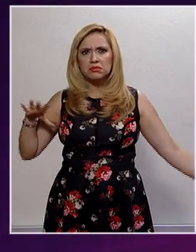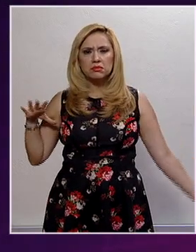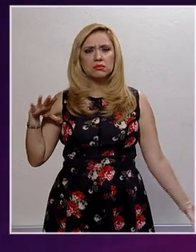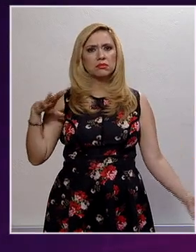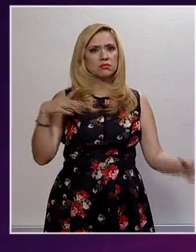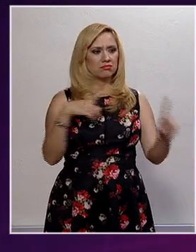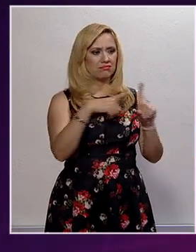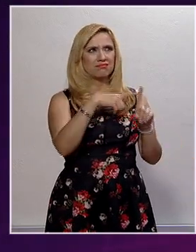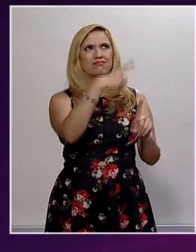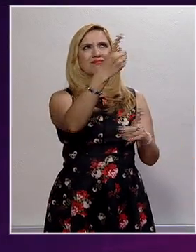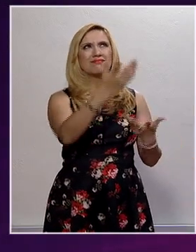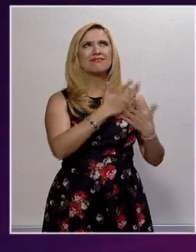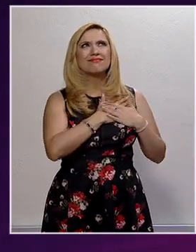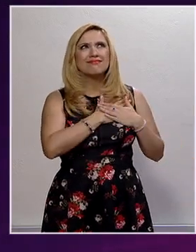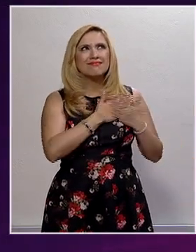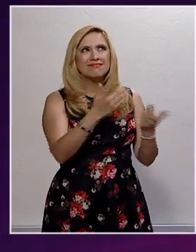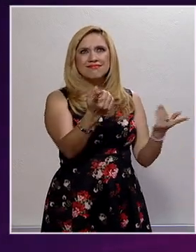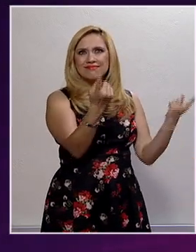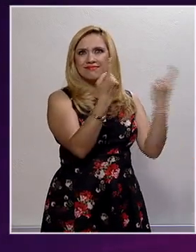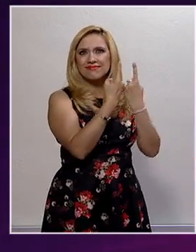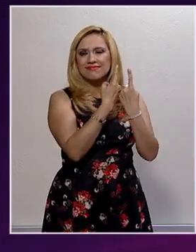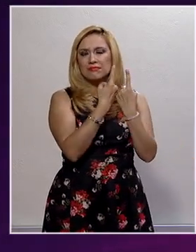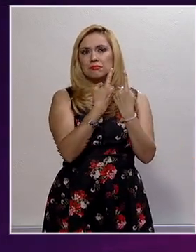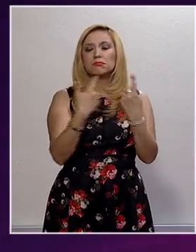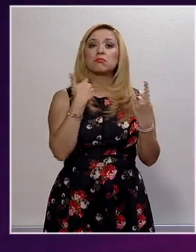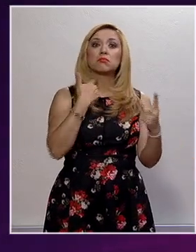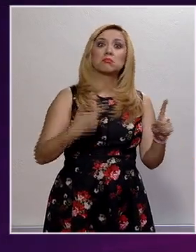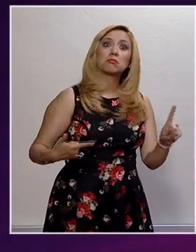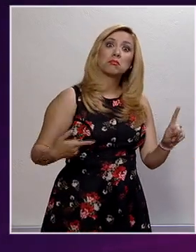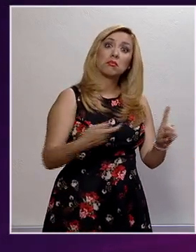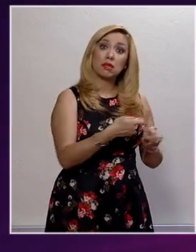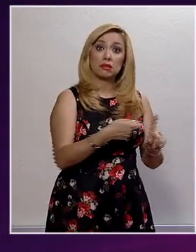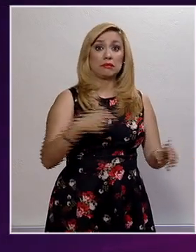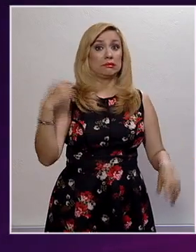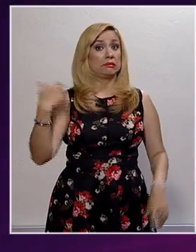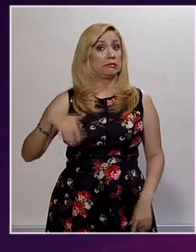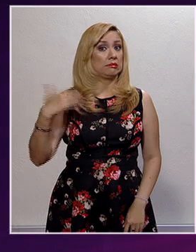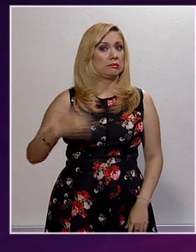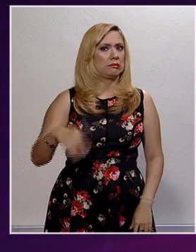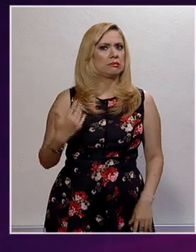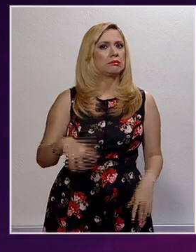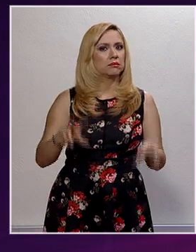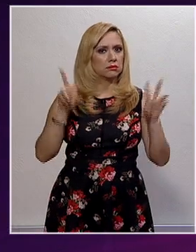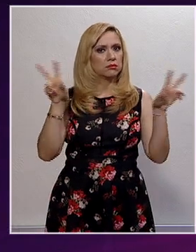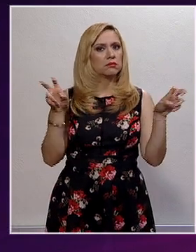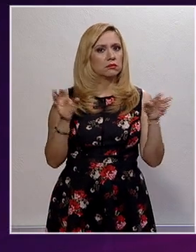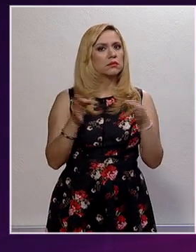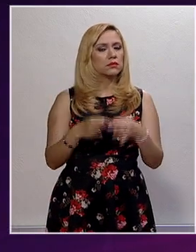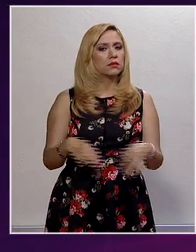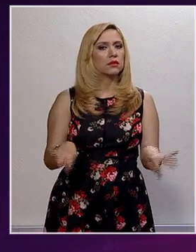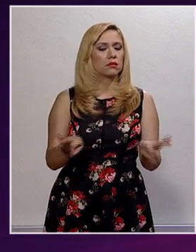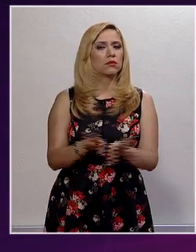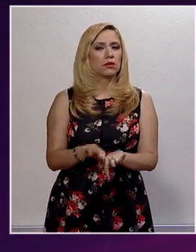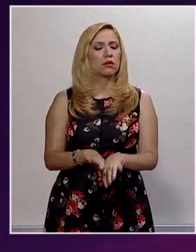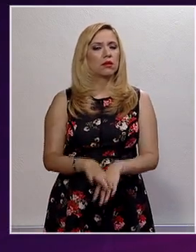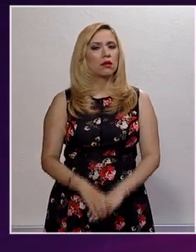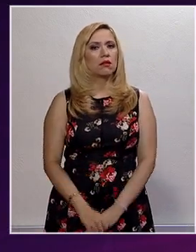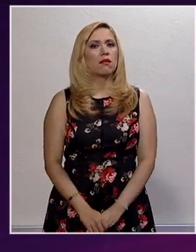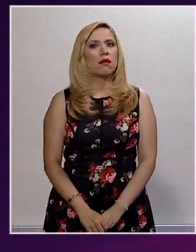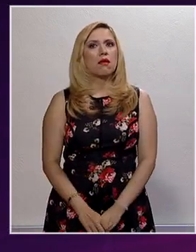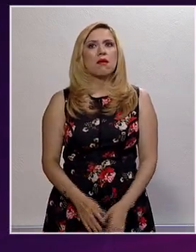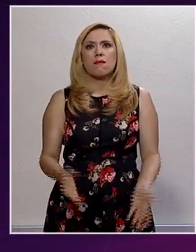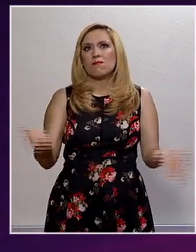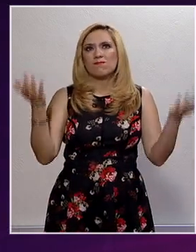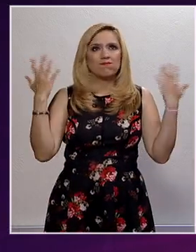la persona que las mató, ¿no? Entonces, creo que es un tema muy relevante el que estás tocando. Sí. De hecho, hay